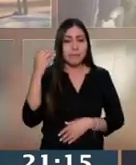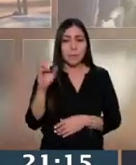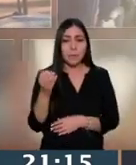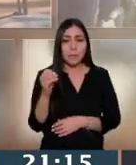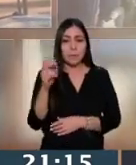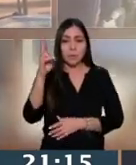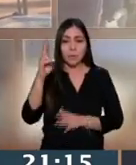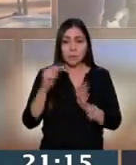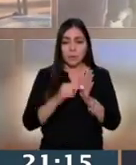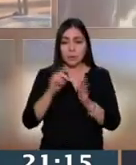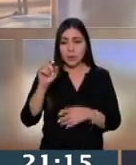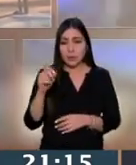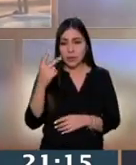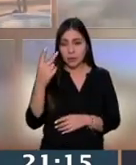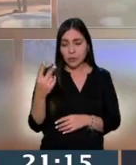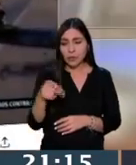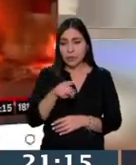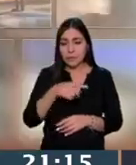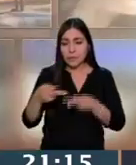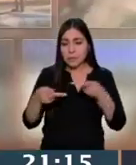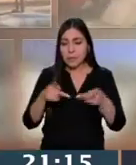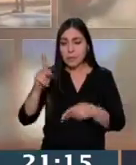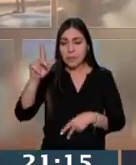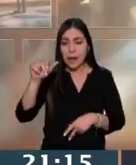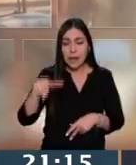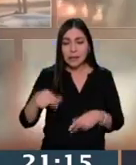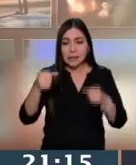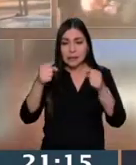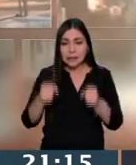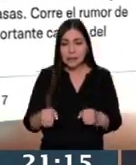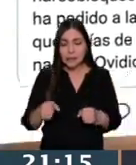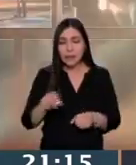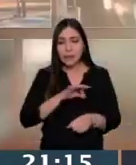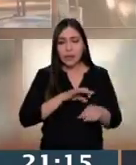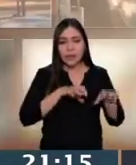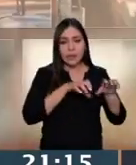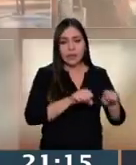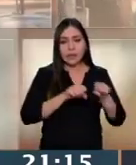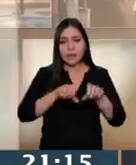la Estrategia Nacional de Seguridad había permitido la detención de